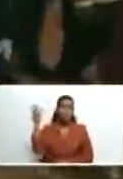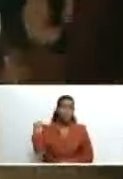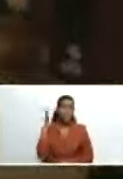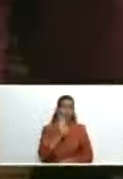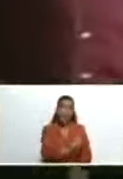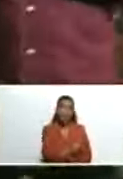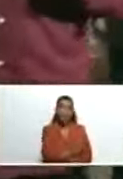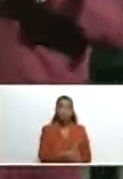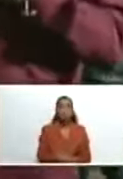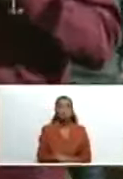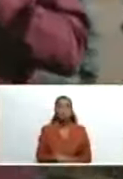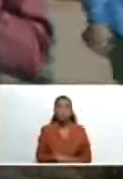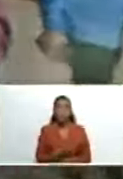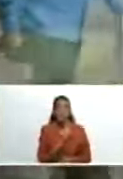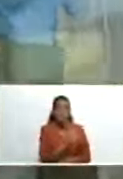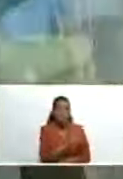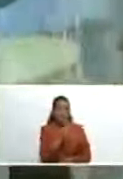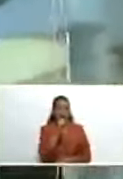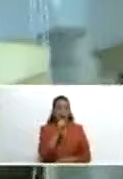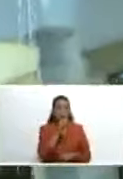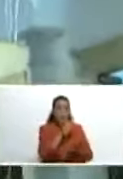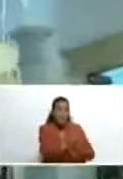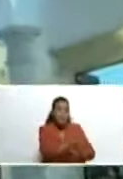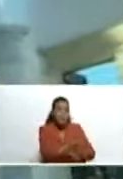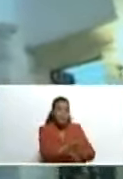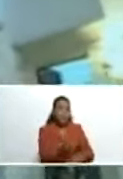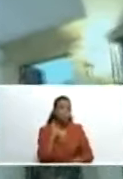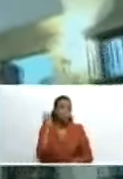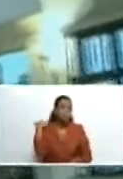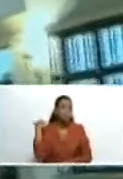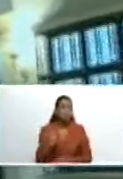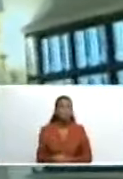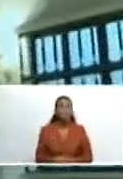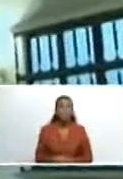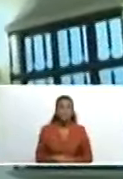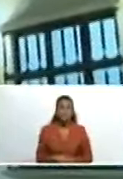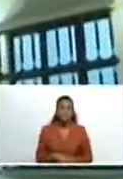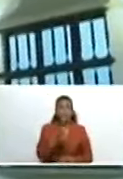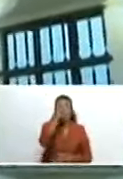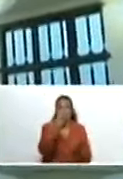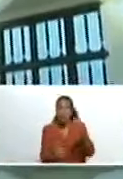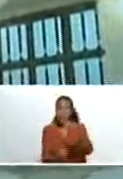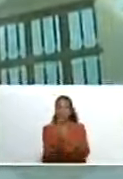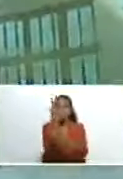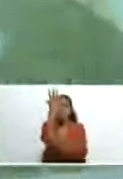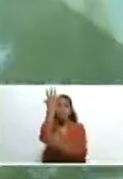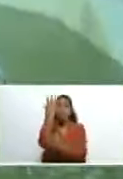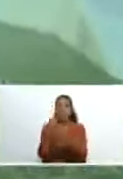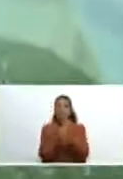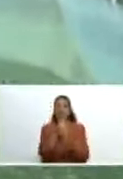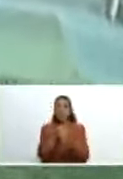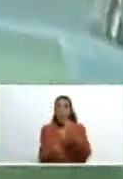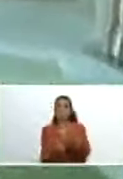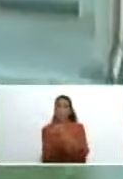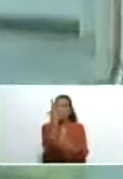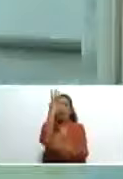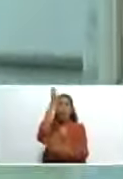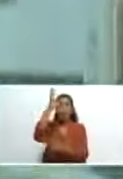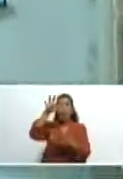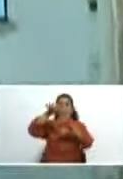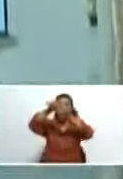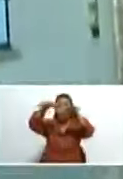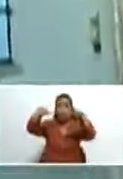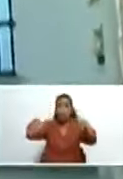Ajá. Aquí está la pila de agua. Ernesto Villegas, Paul Hub. Y vamos entrando entonces por